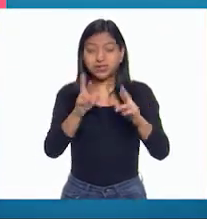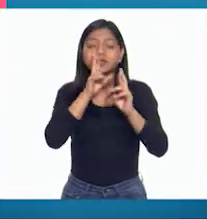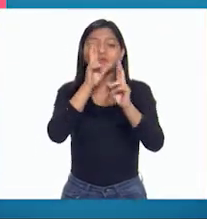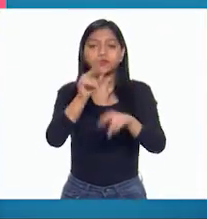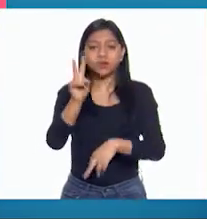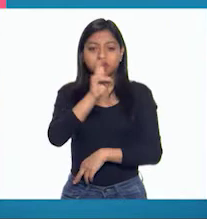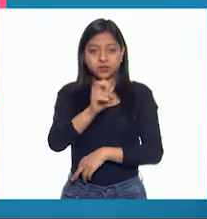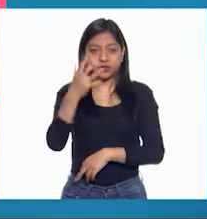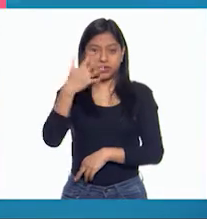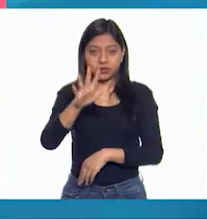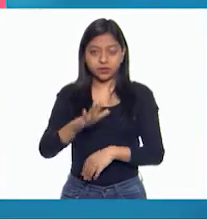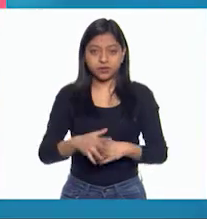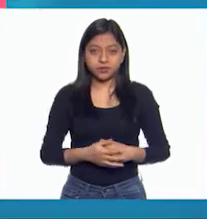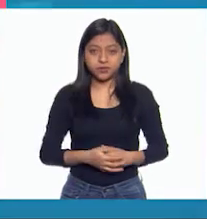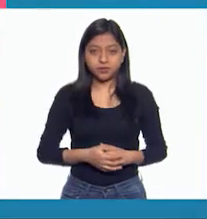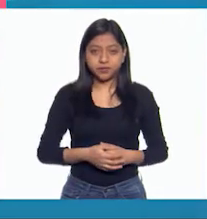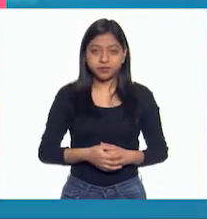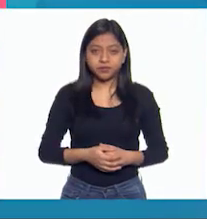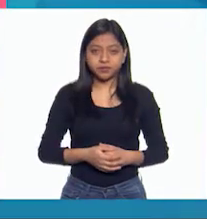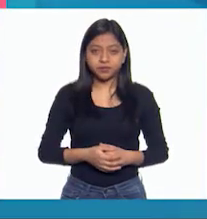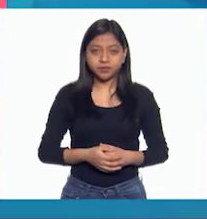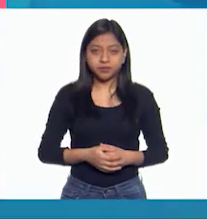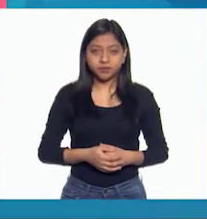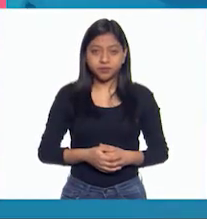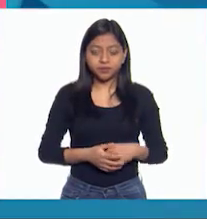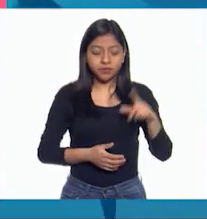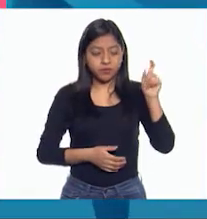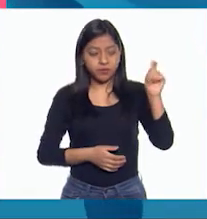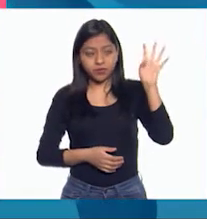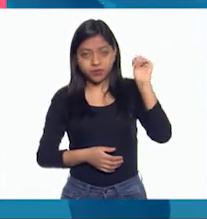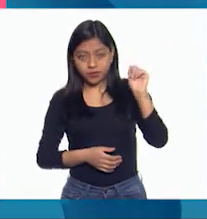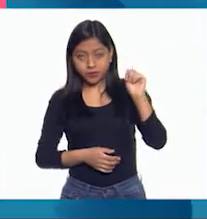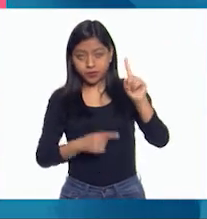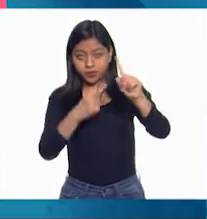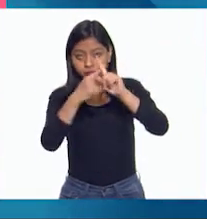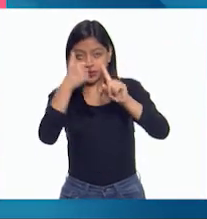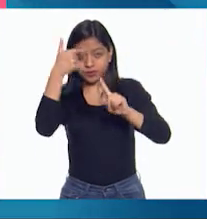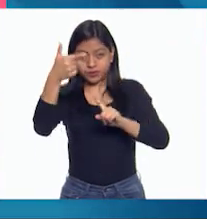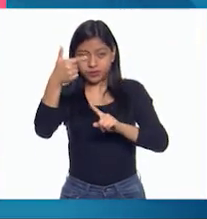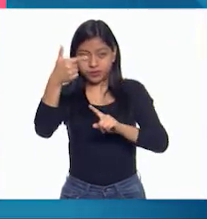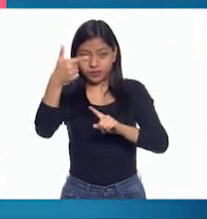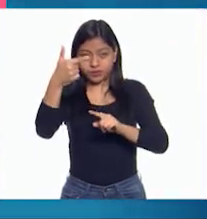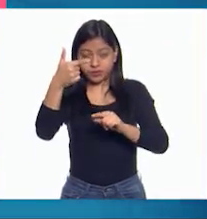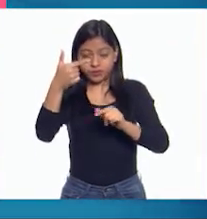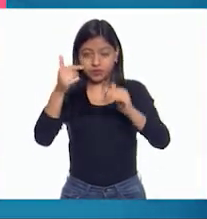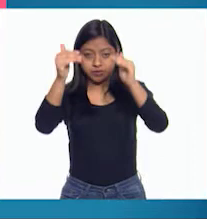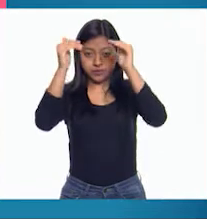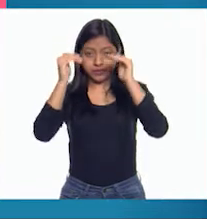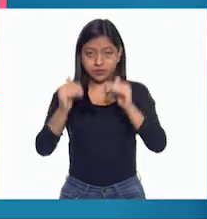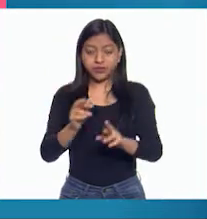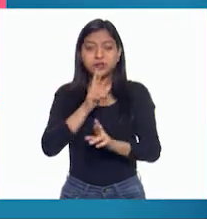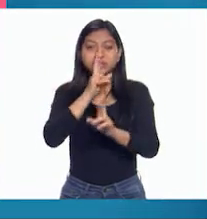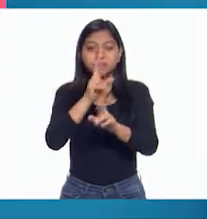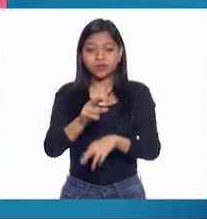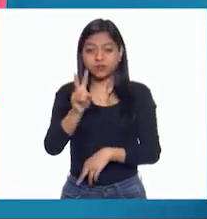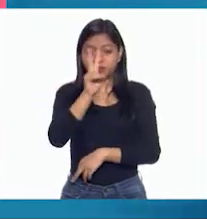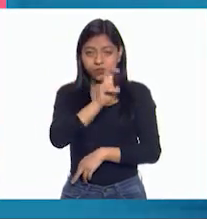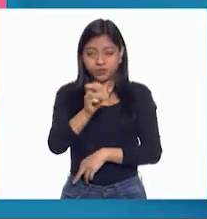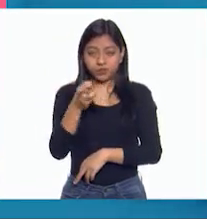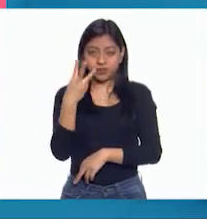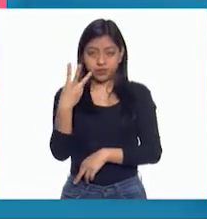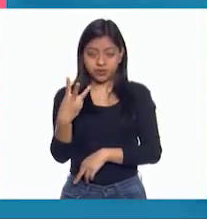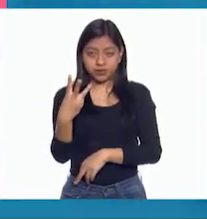210. Luego podemos multiplicar 29 por 7 y son 203.